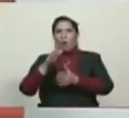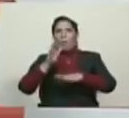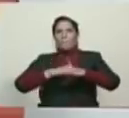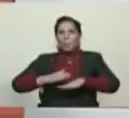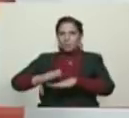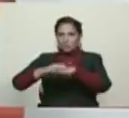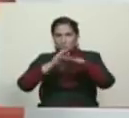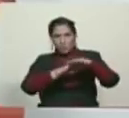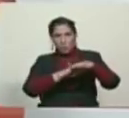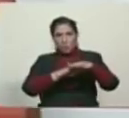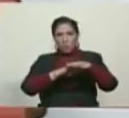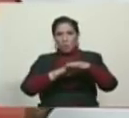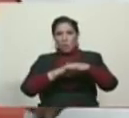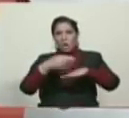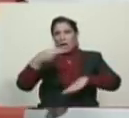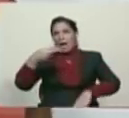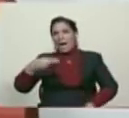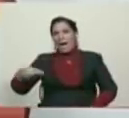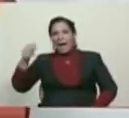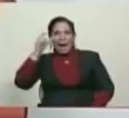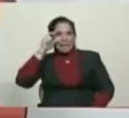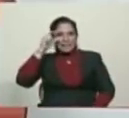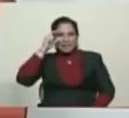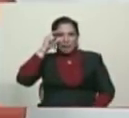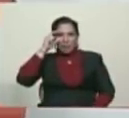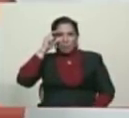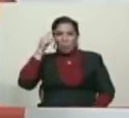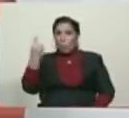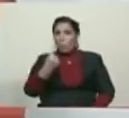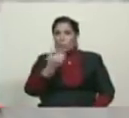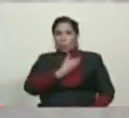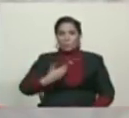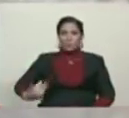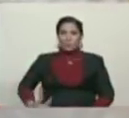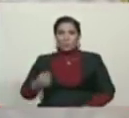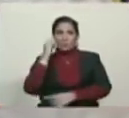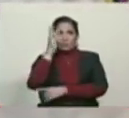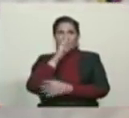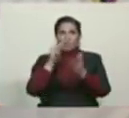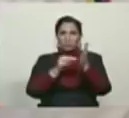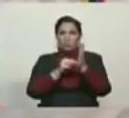Ramos es el único presidente de esa asamblea nacional, no ha entregado aún.